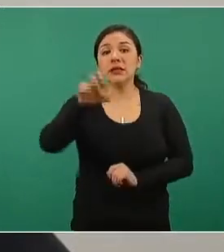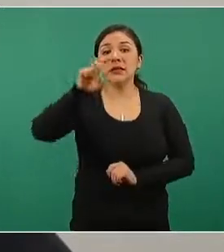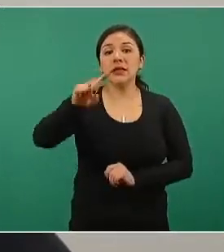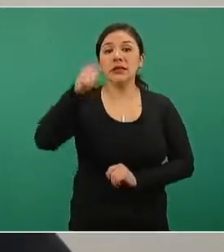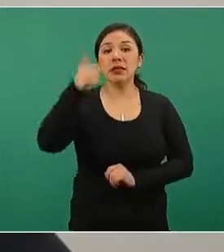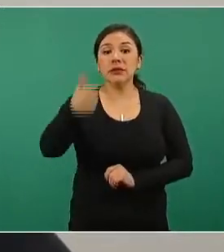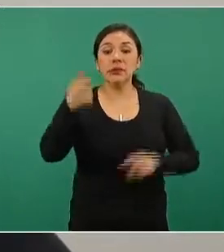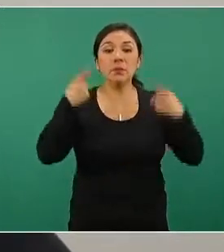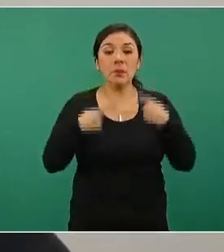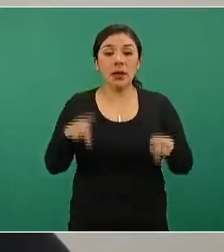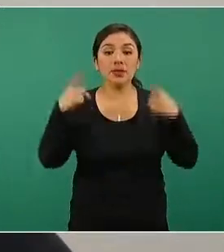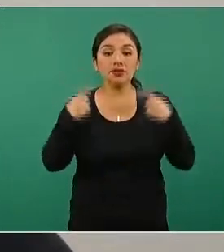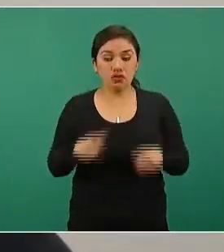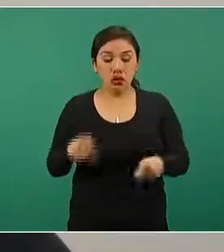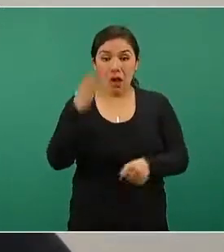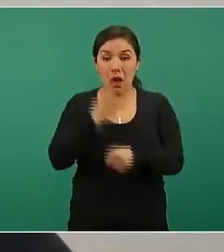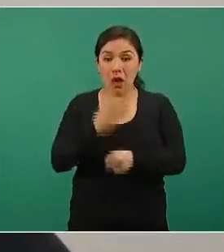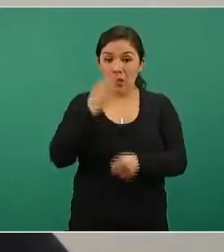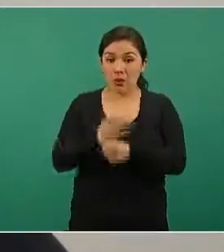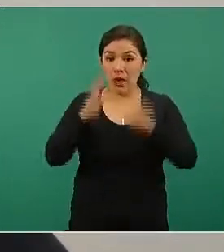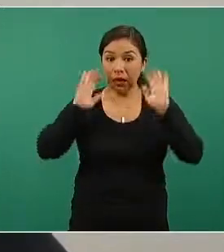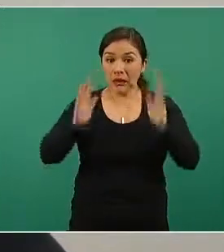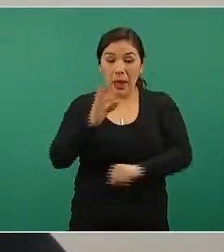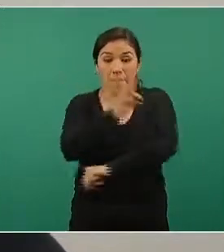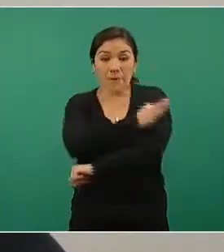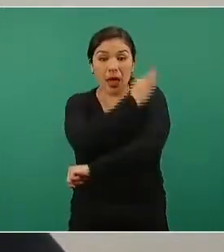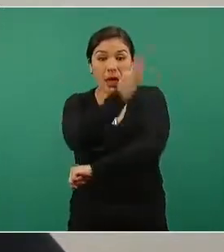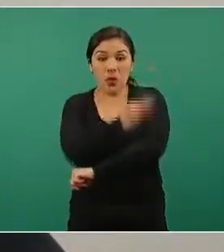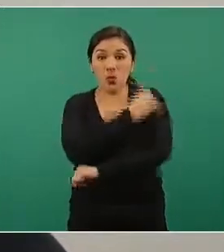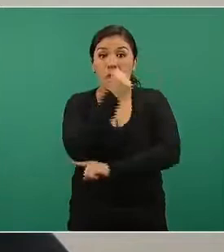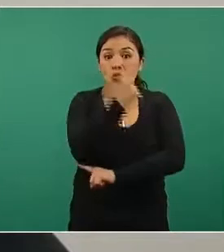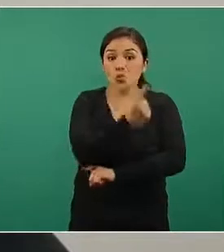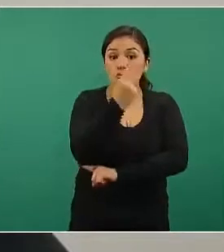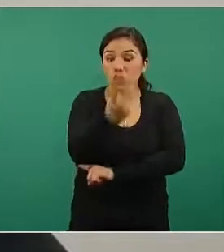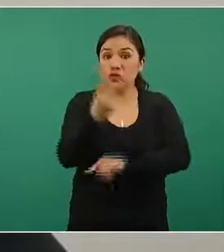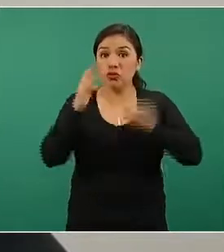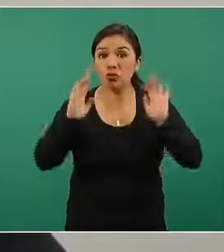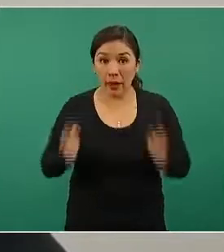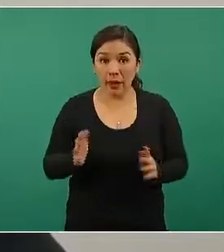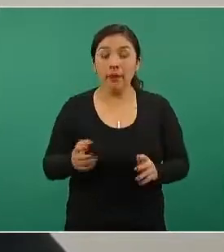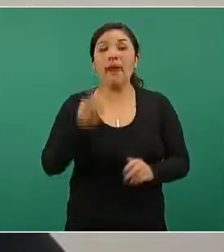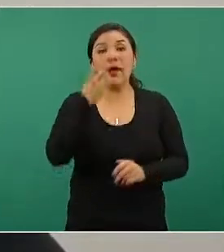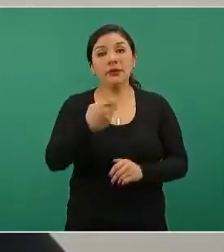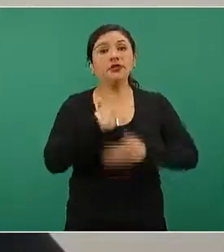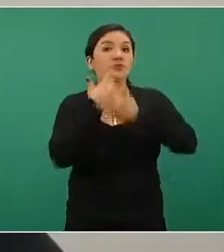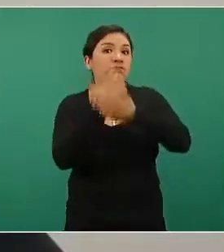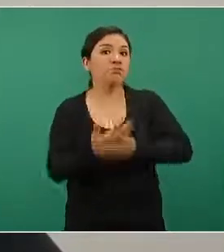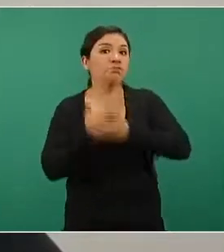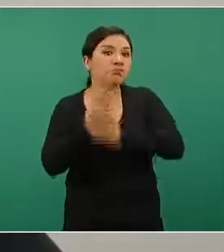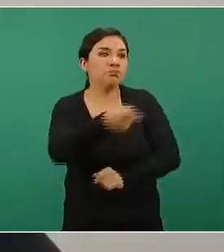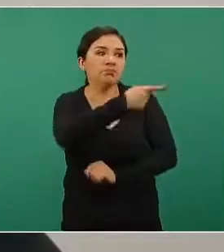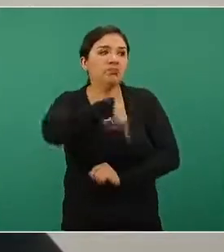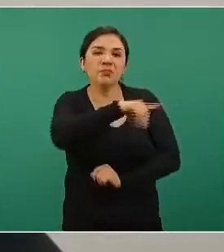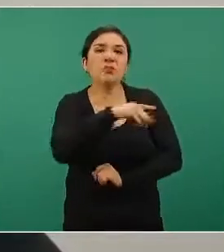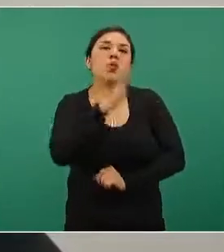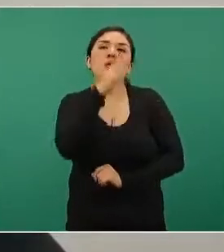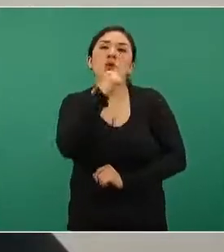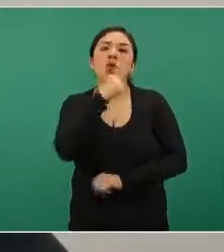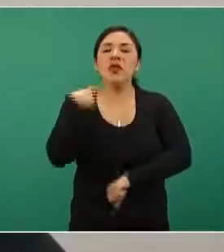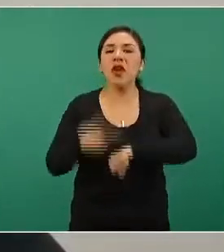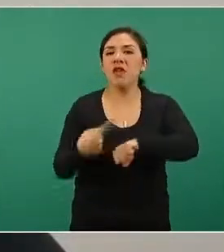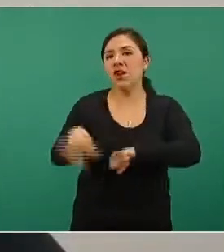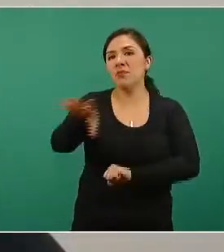603.636 personas hasta el momento ya con esquemas completos, pues estaríamos esperando que no pudieran enfermar de